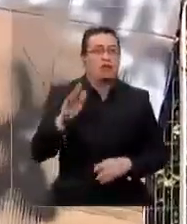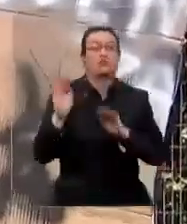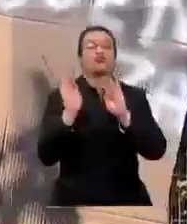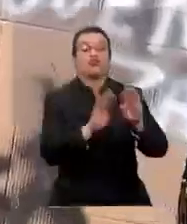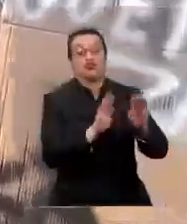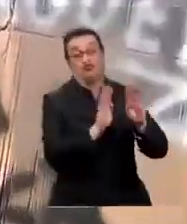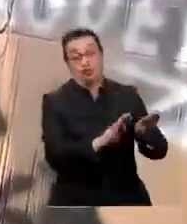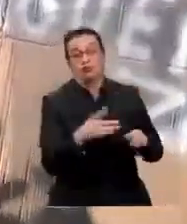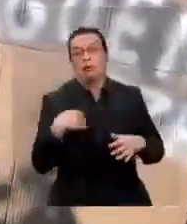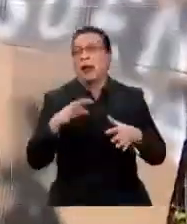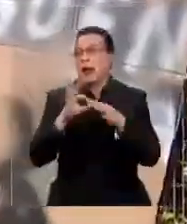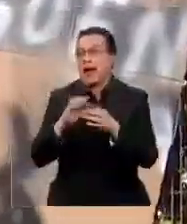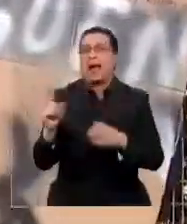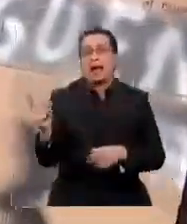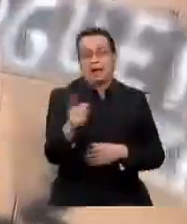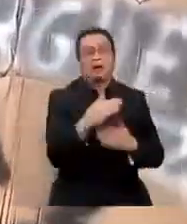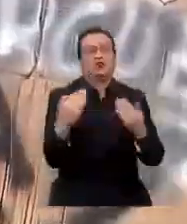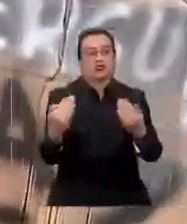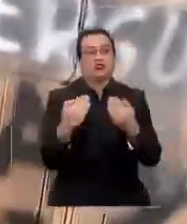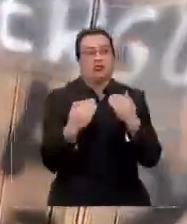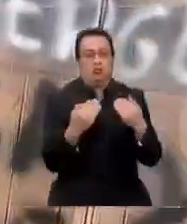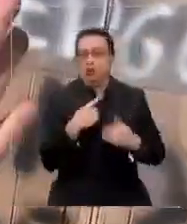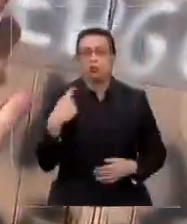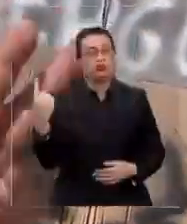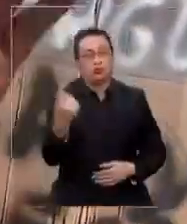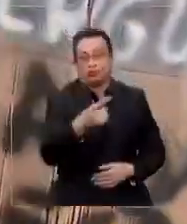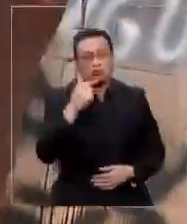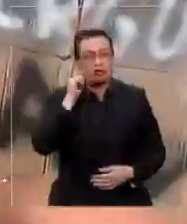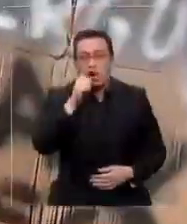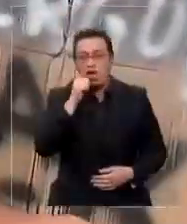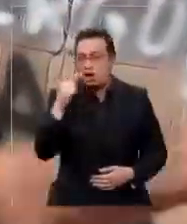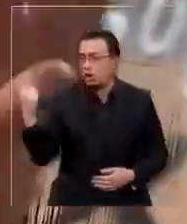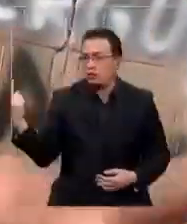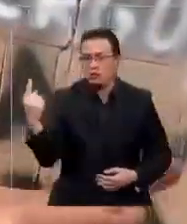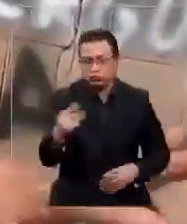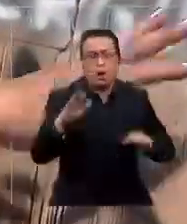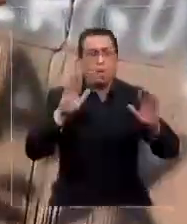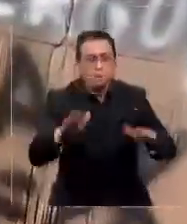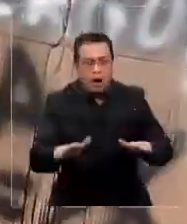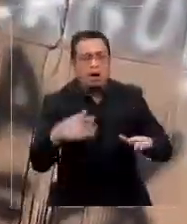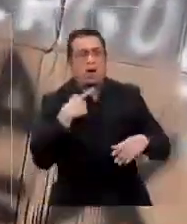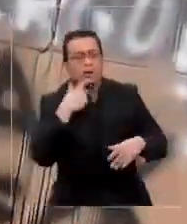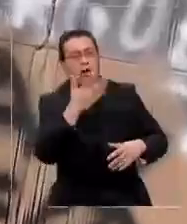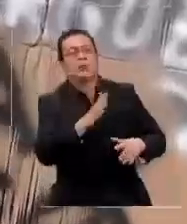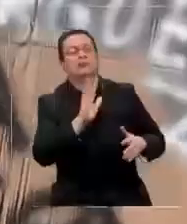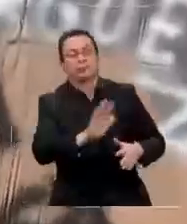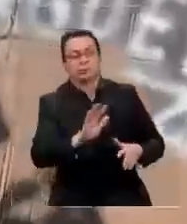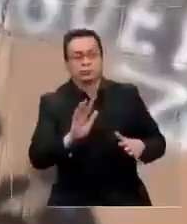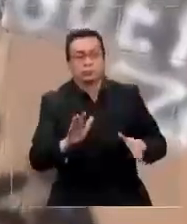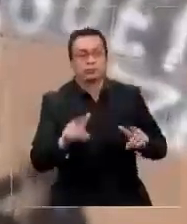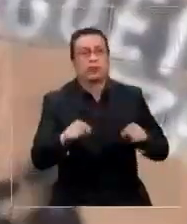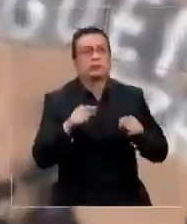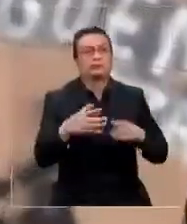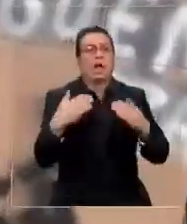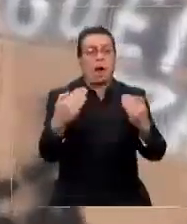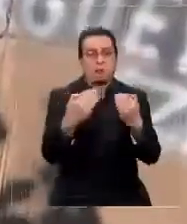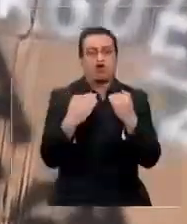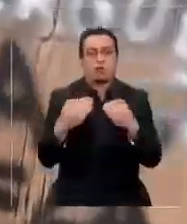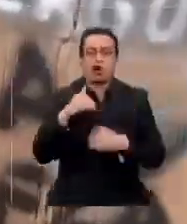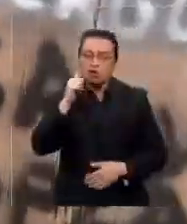agradezco montones esto le pasa varias veces con todo el día la gente para en auto y me dan